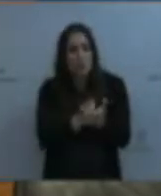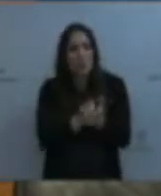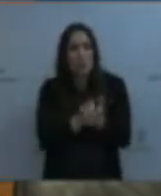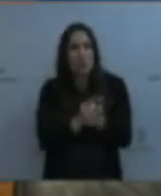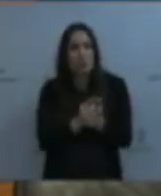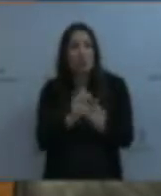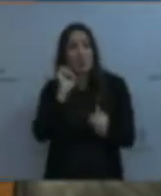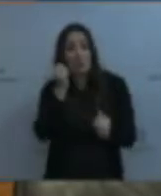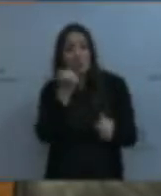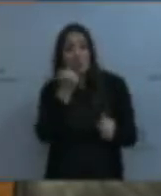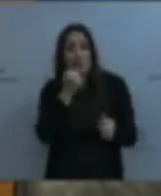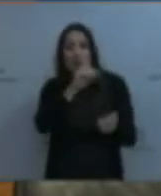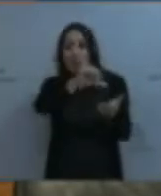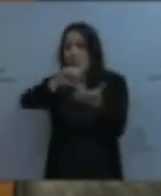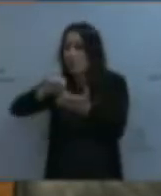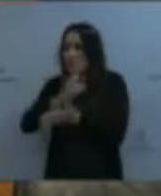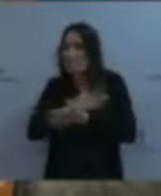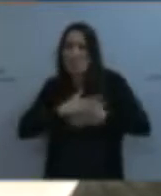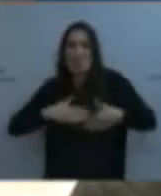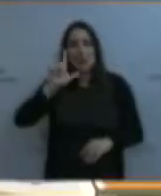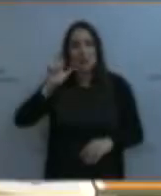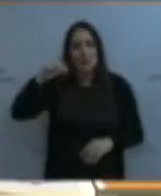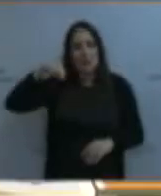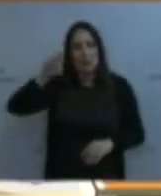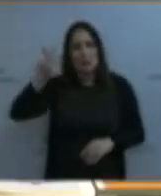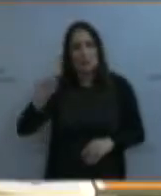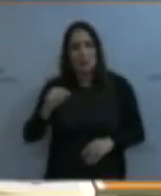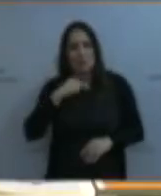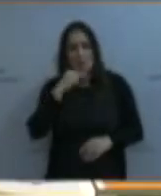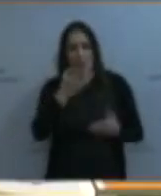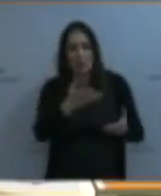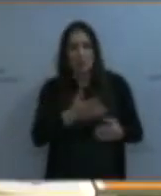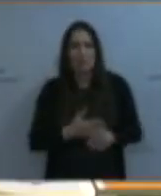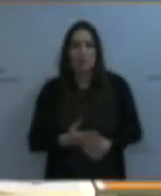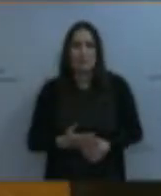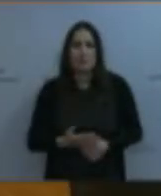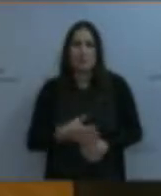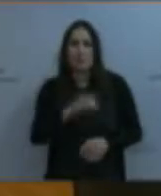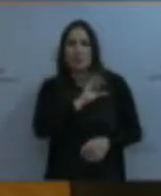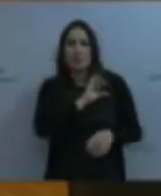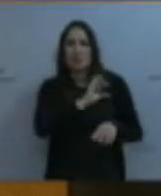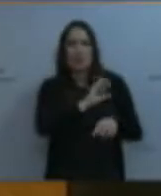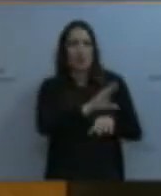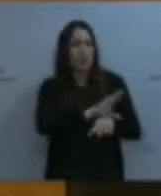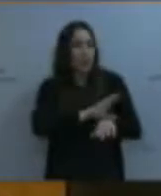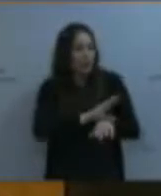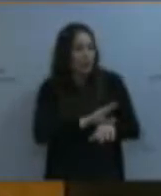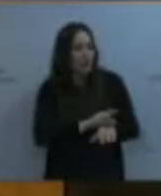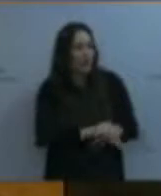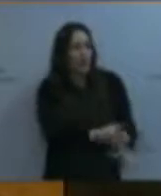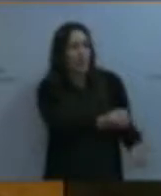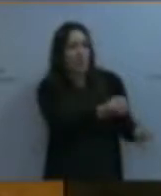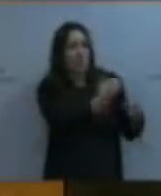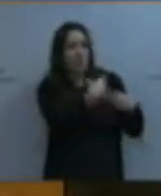que cualquier ciudadano considere oportuno realizar. Señor consejero, no hace falta que me venga a contar que